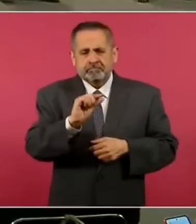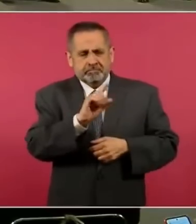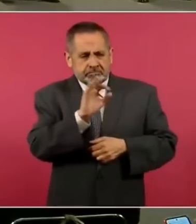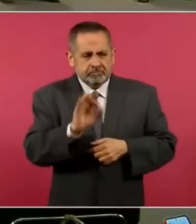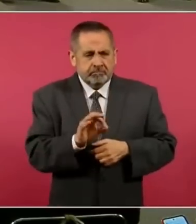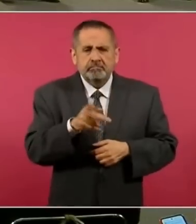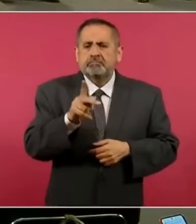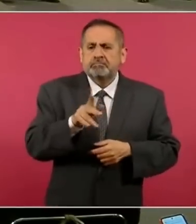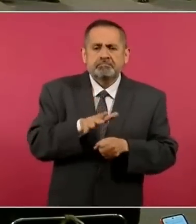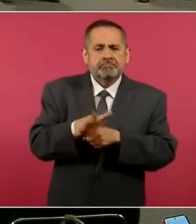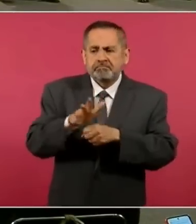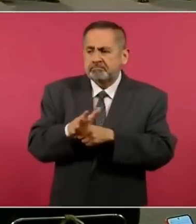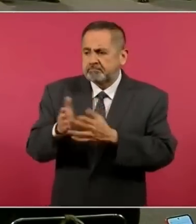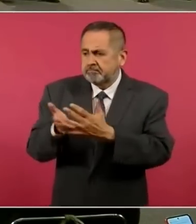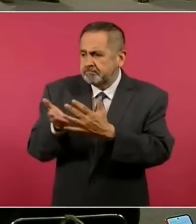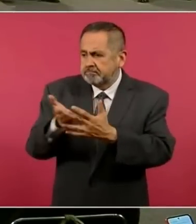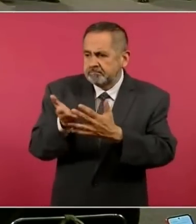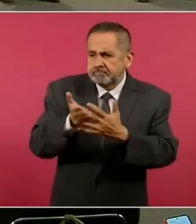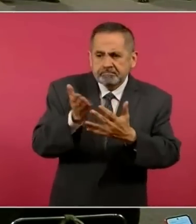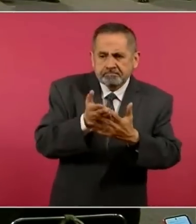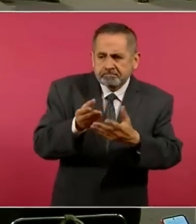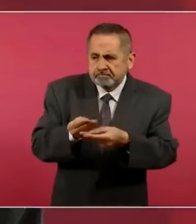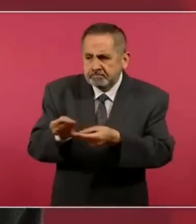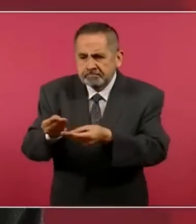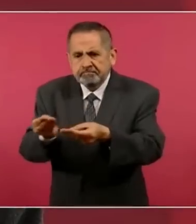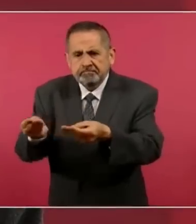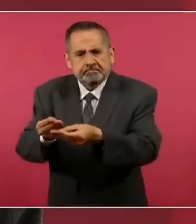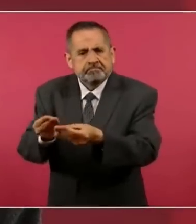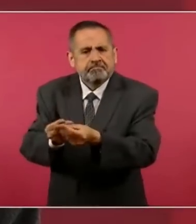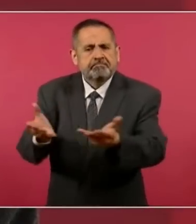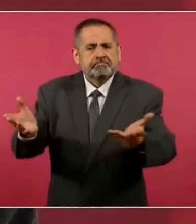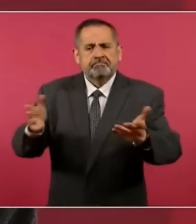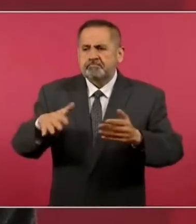mejor distribución del ingreso, de la riqueza.